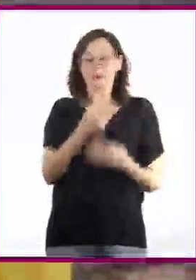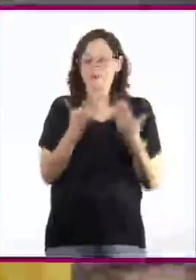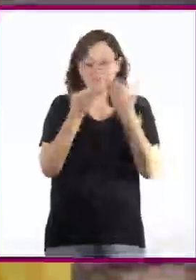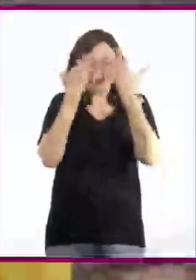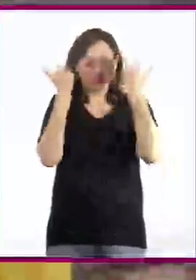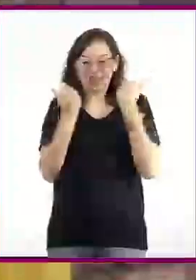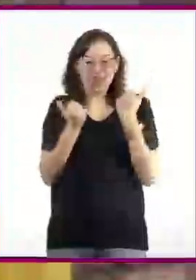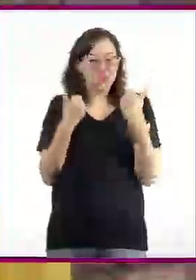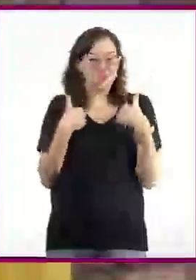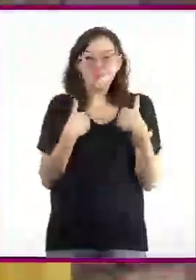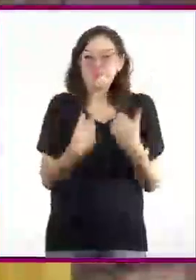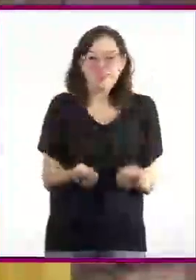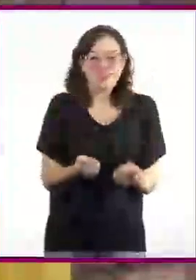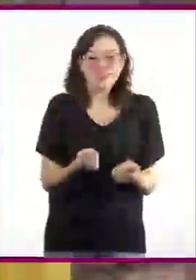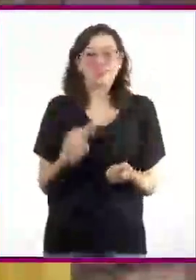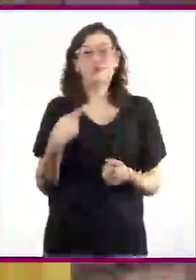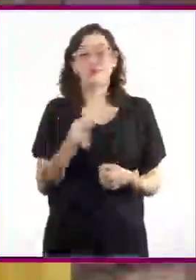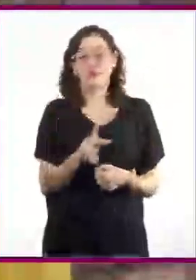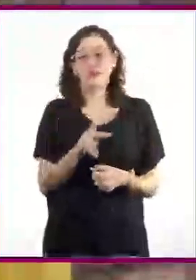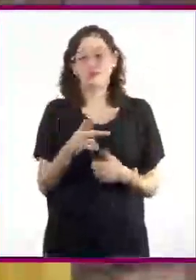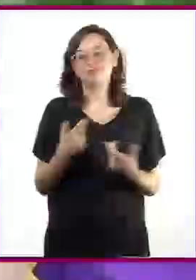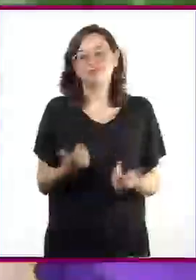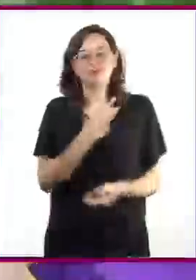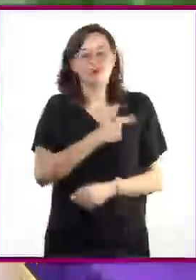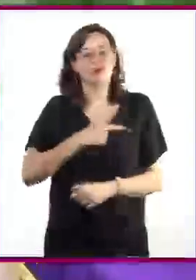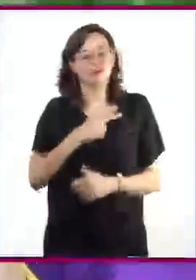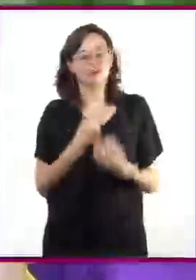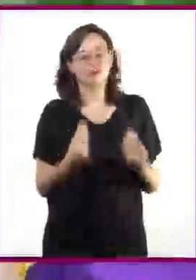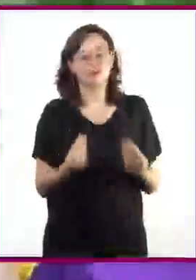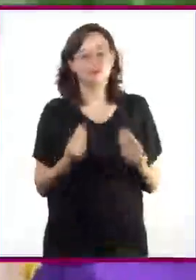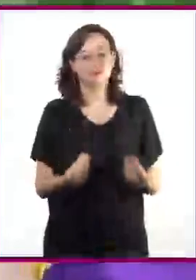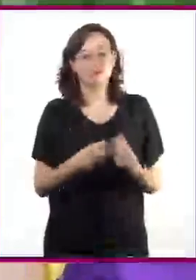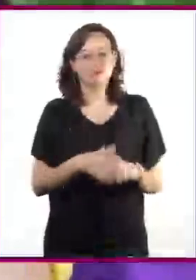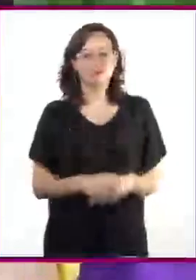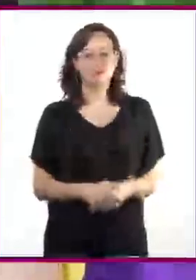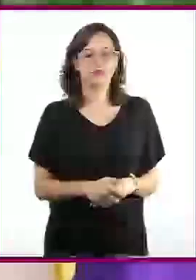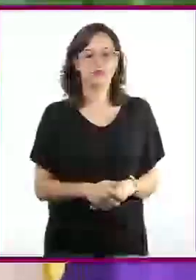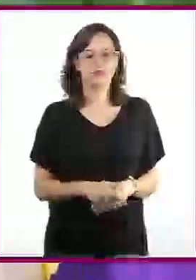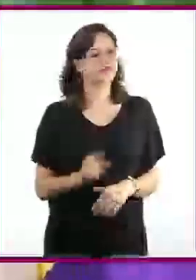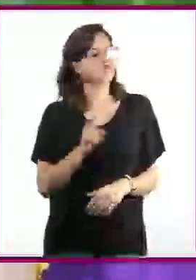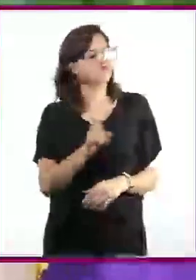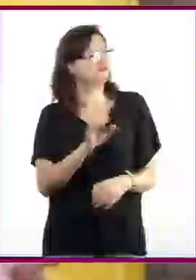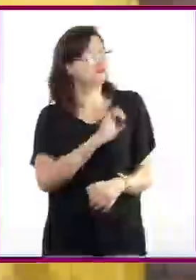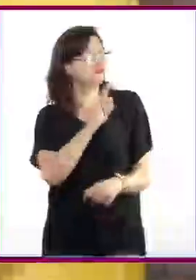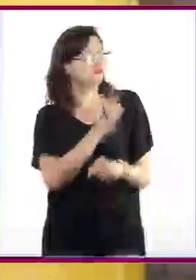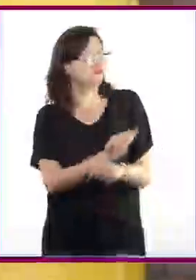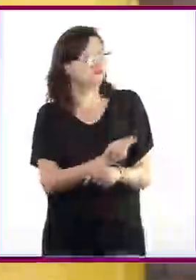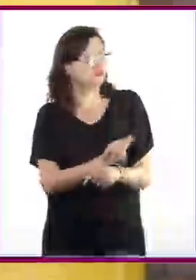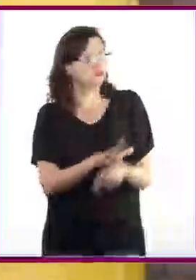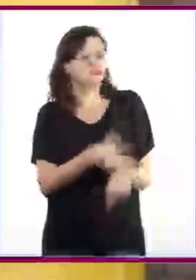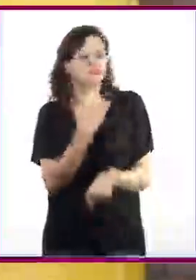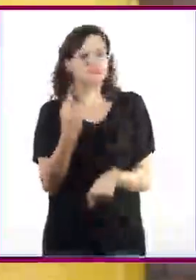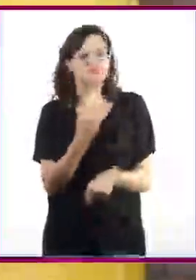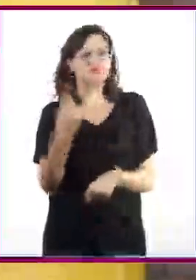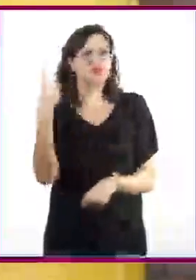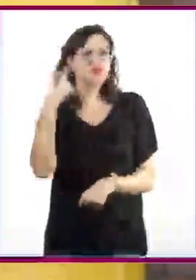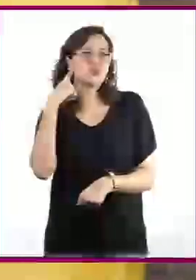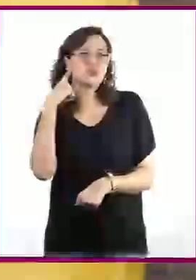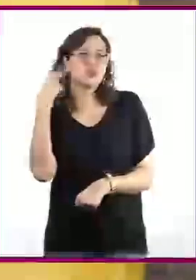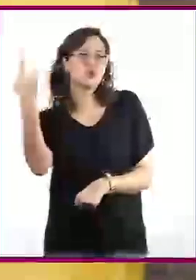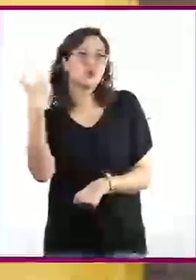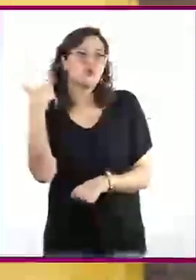un poema, parte de un poema de García Lorca que me gusta mucho. ¿Por qué ese poema es especial para usted? Por la sonoridad que